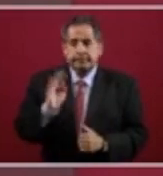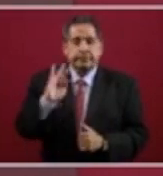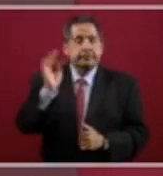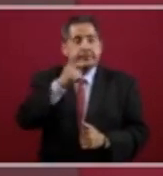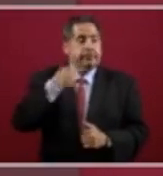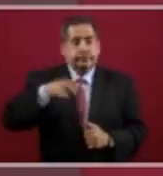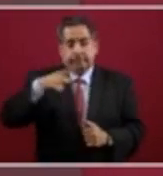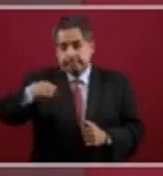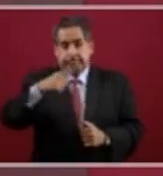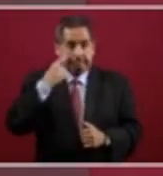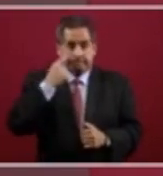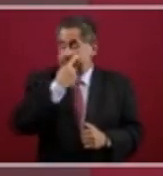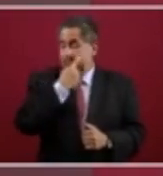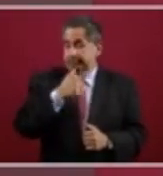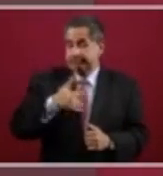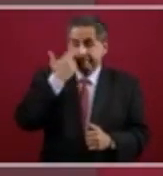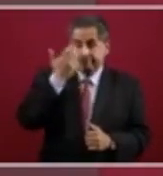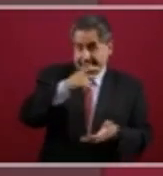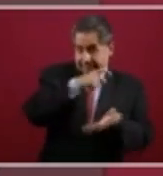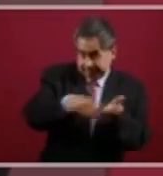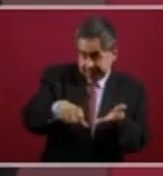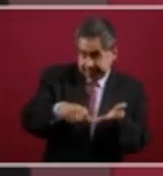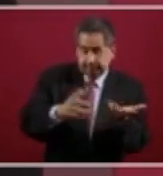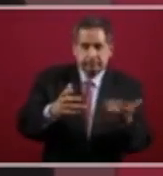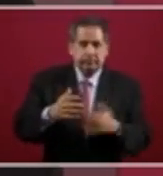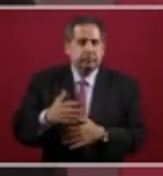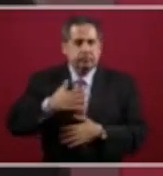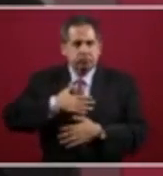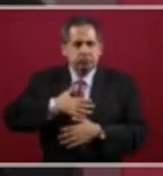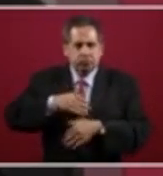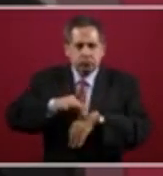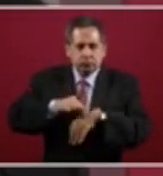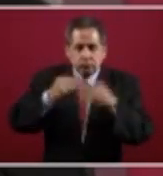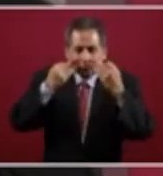posibles compradores que nosotros somos aval,